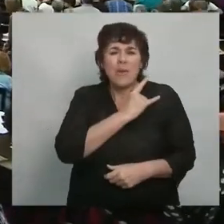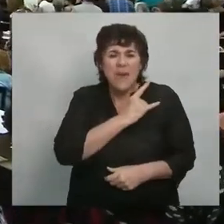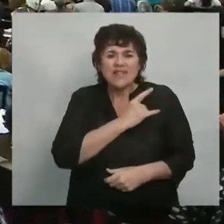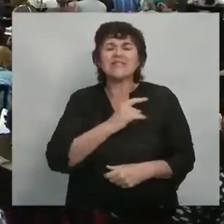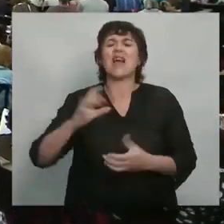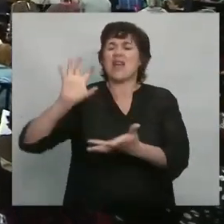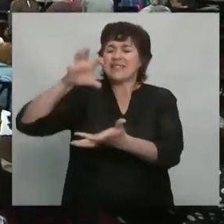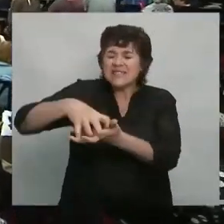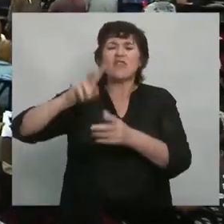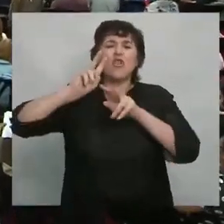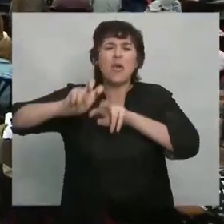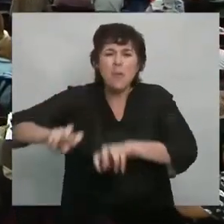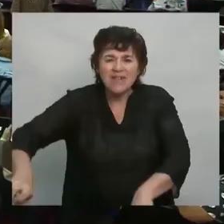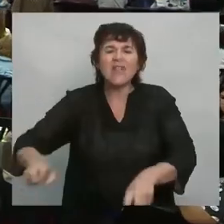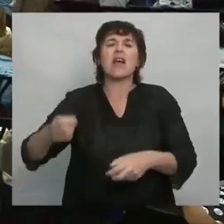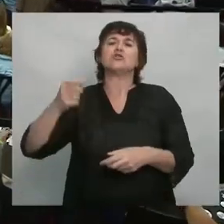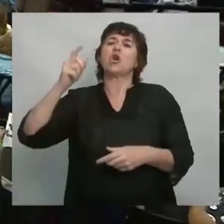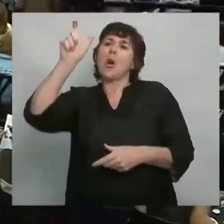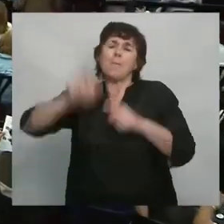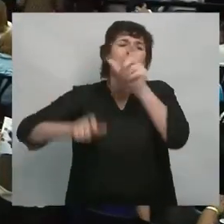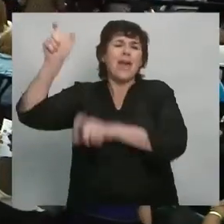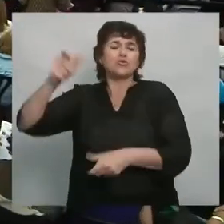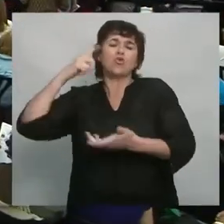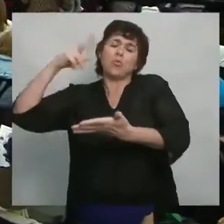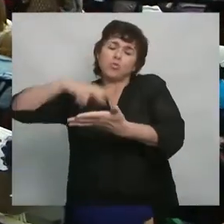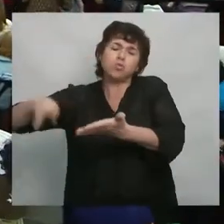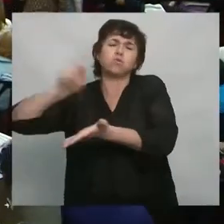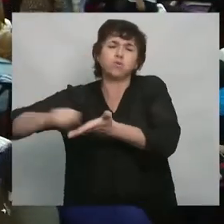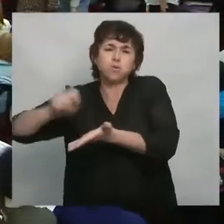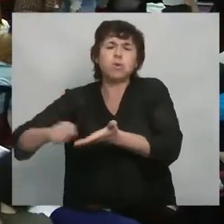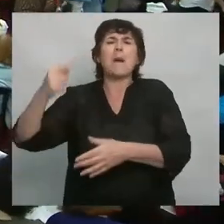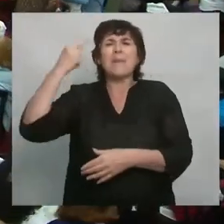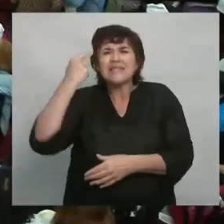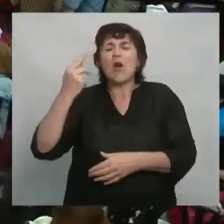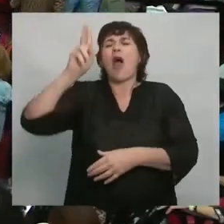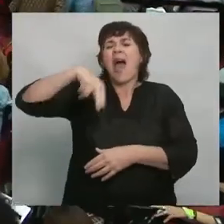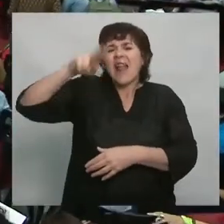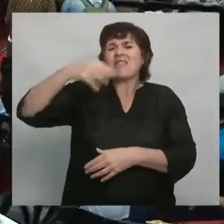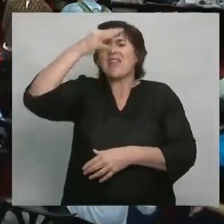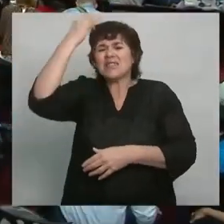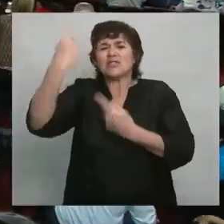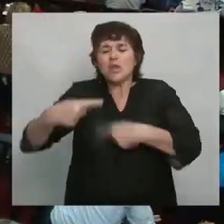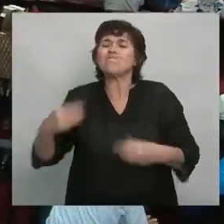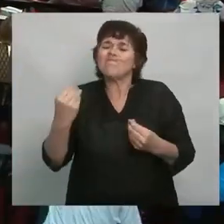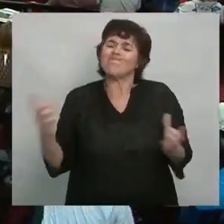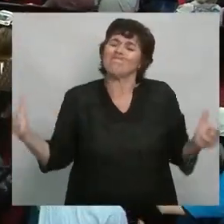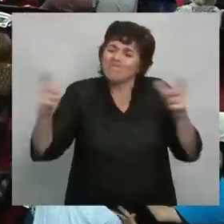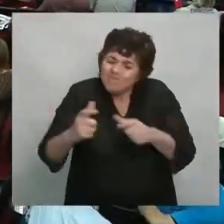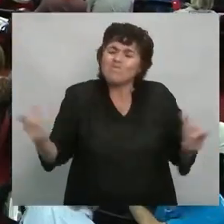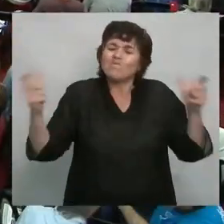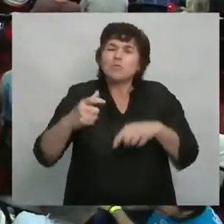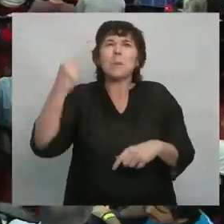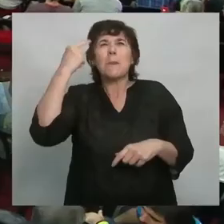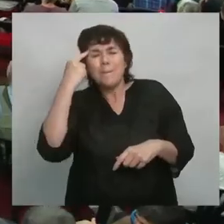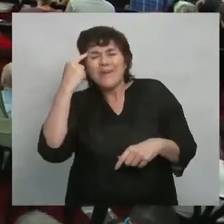centros de investigación, de intelectuales, de pensadores y de artistas que se reúnen para pensar